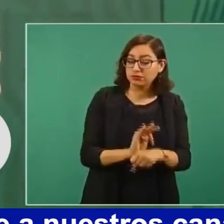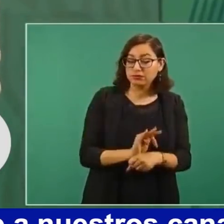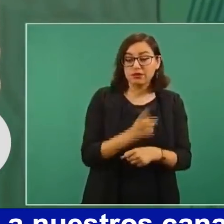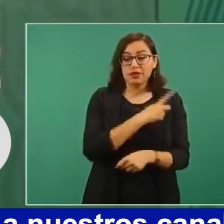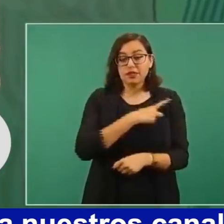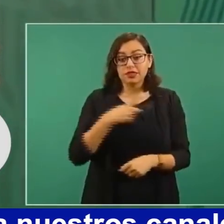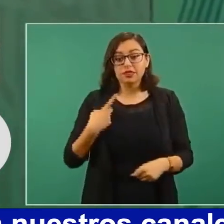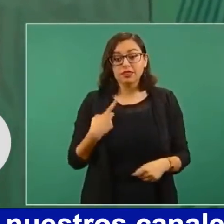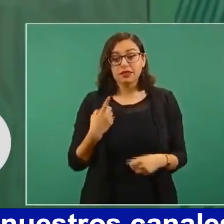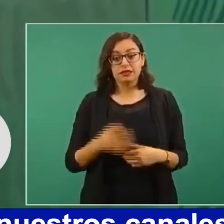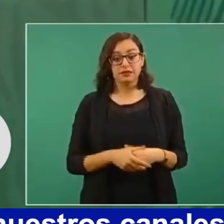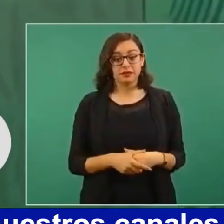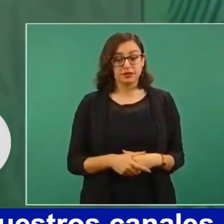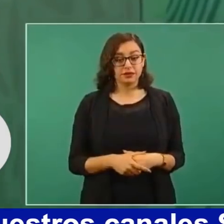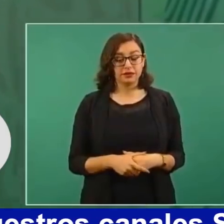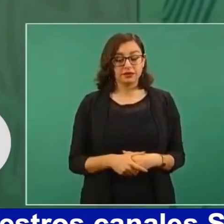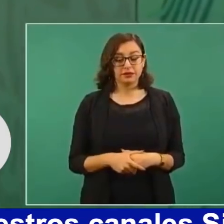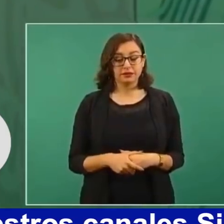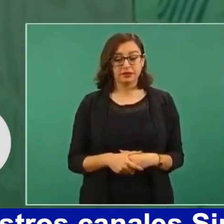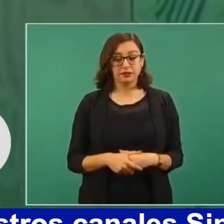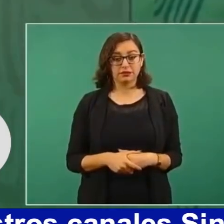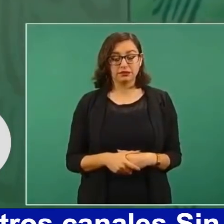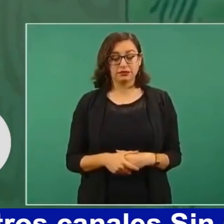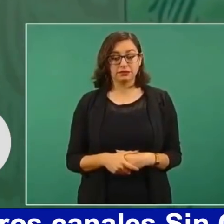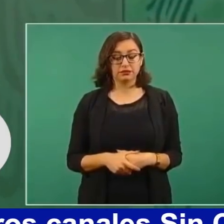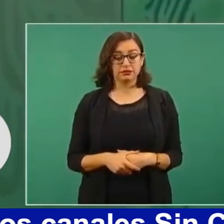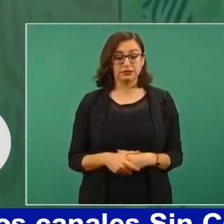el subsidio